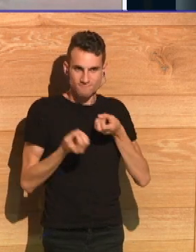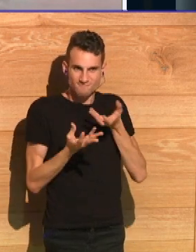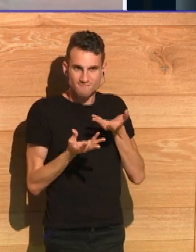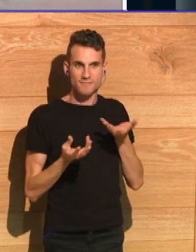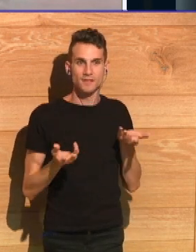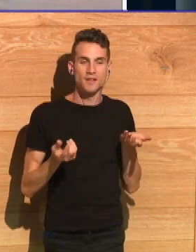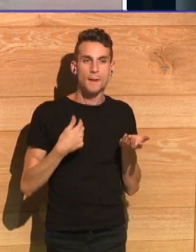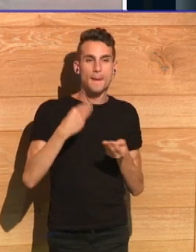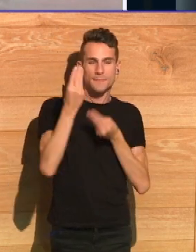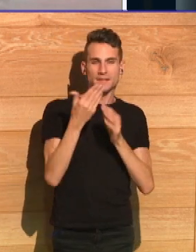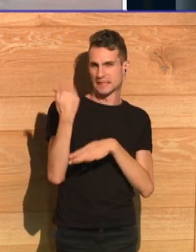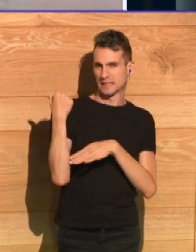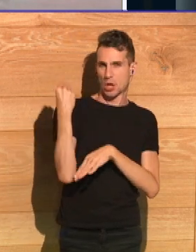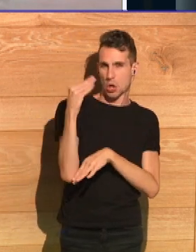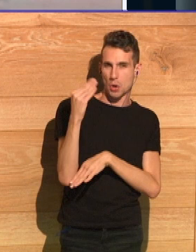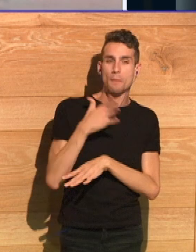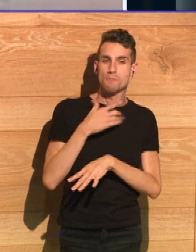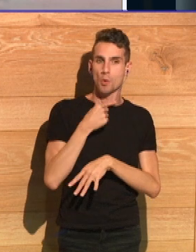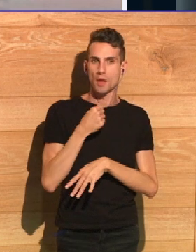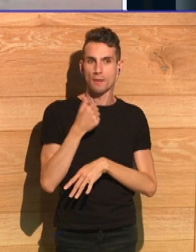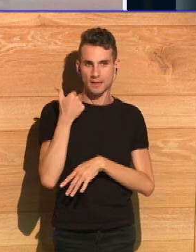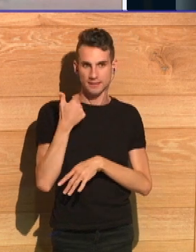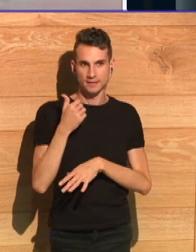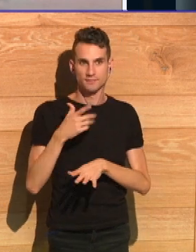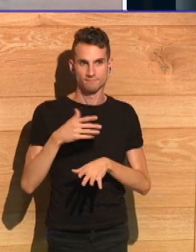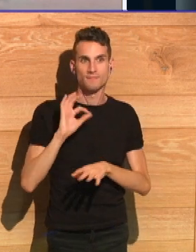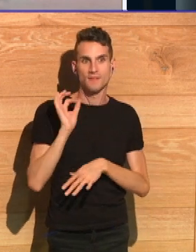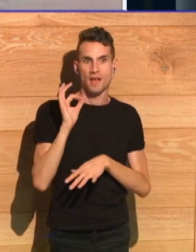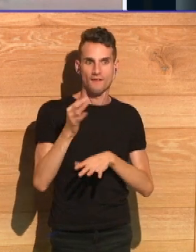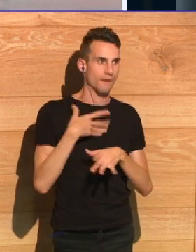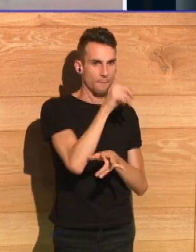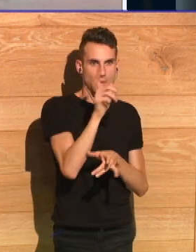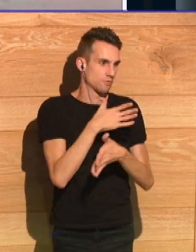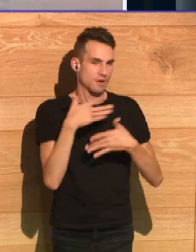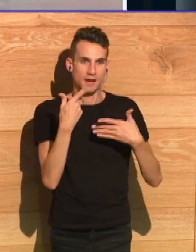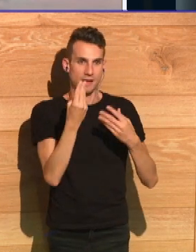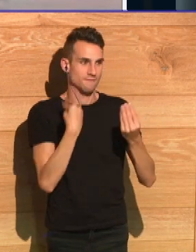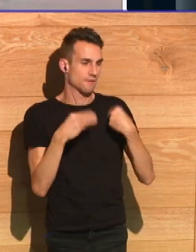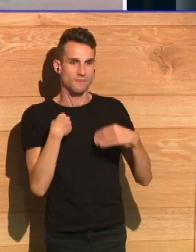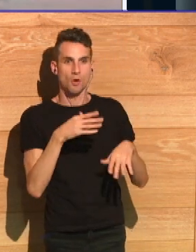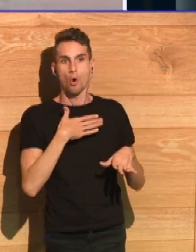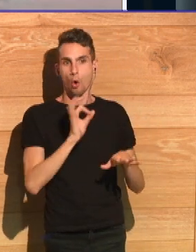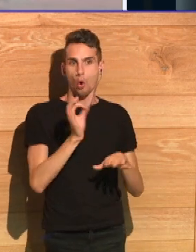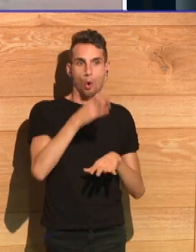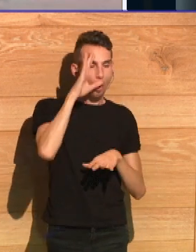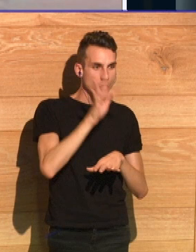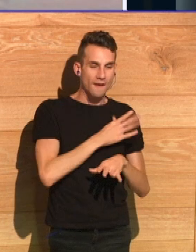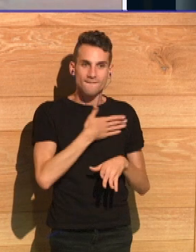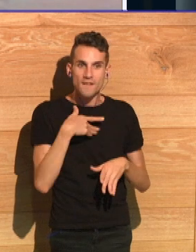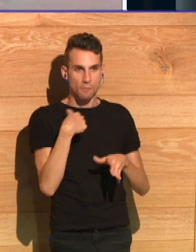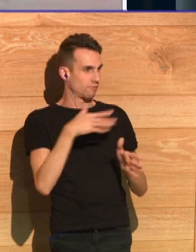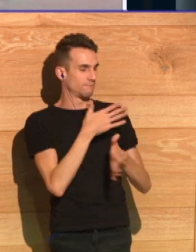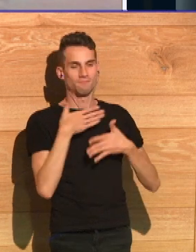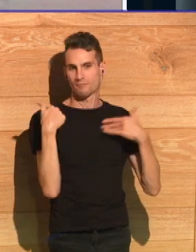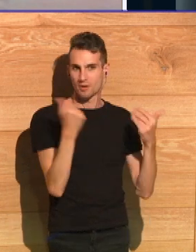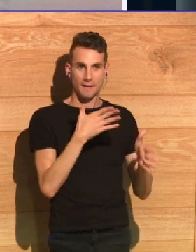Creo que cuando era más joven me gustaba más. Es verdad que me encantaba hablar con cualquiera que me quisiera escuchar.